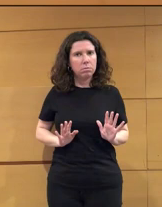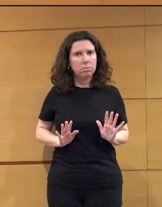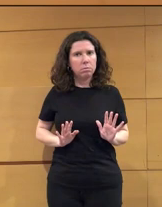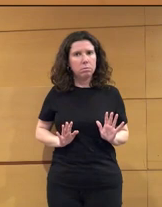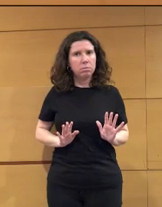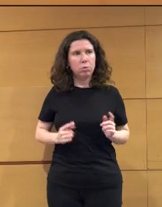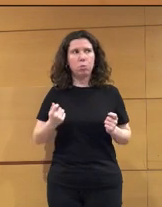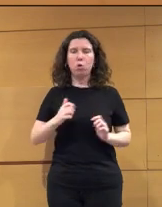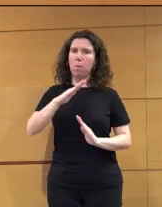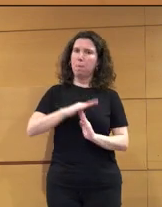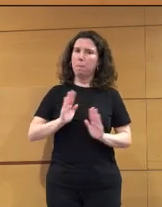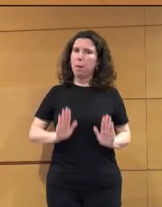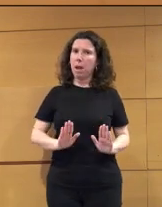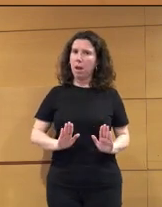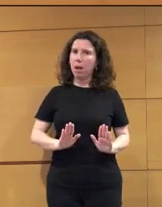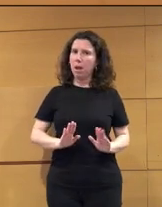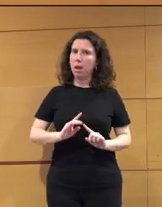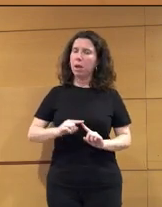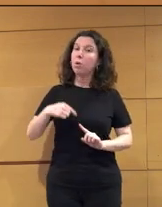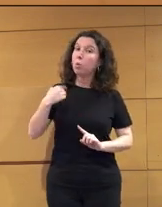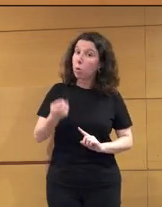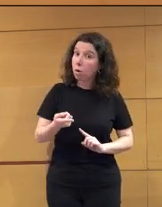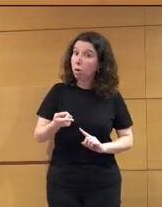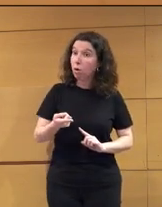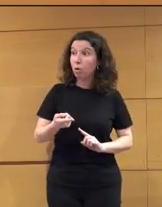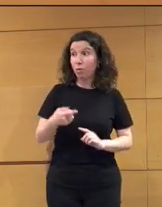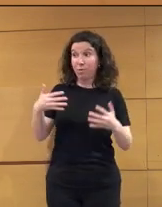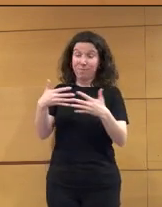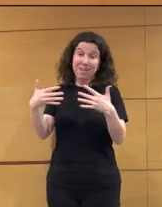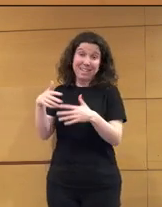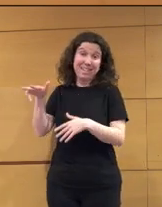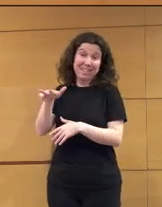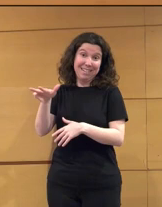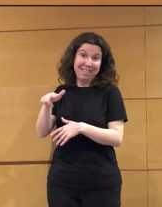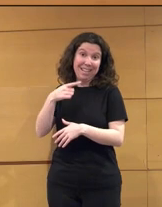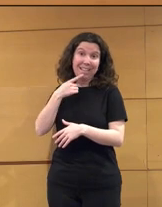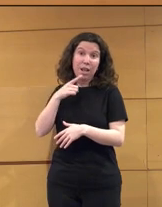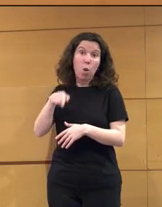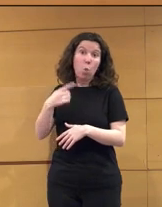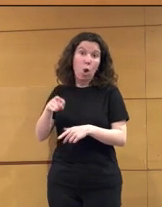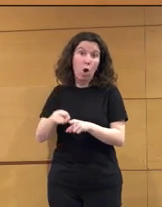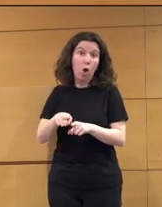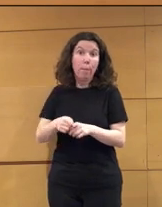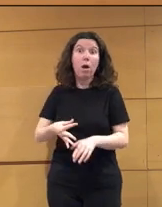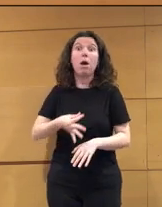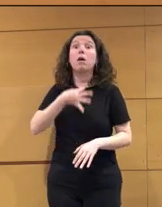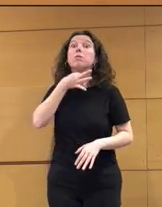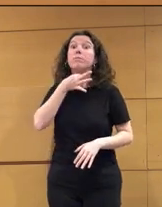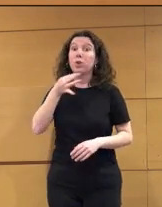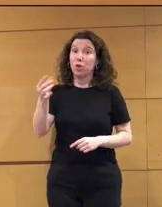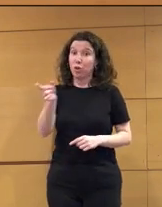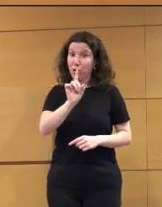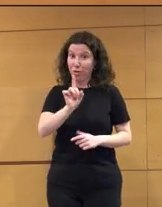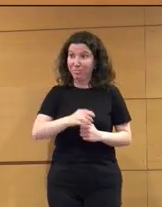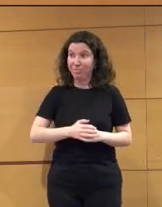de parar un momento para que luego después, como se dice en español, no nos pille el toro, ¿no? Porque al final, de